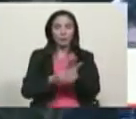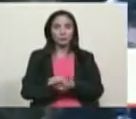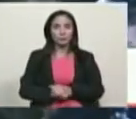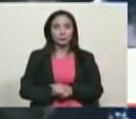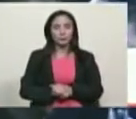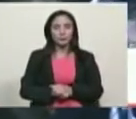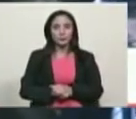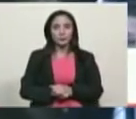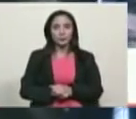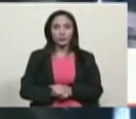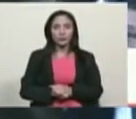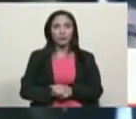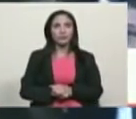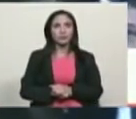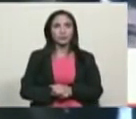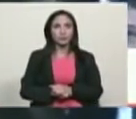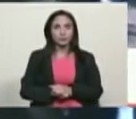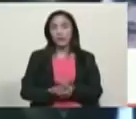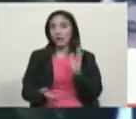bueno, se fueron.